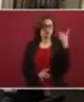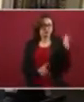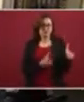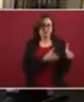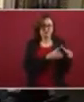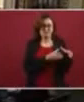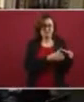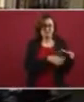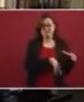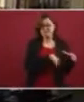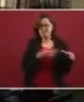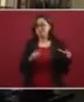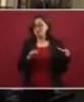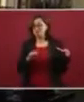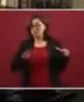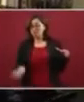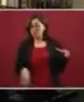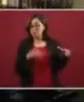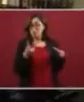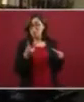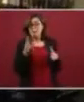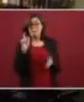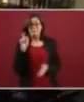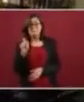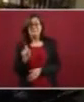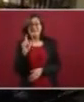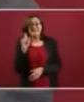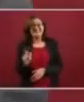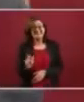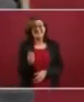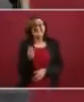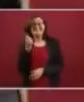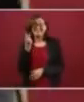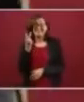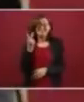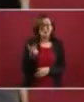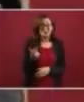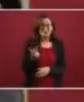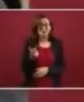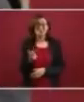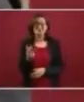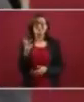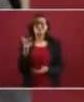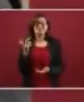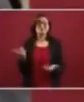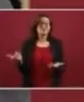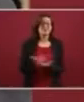En el 94, 22 con 48,000 millones de dólares.